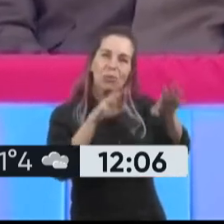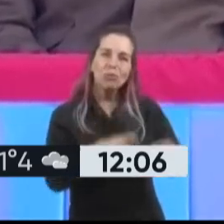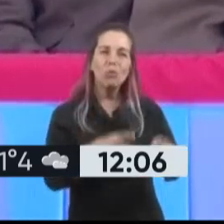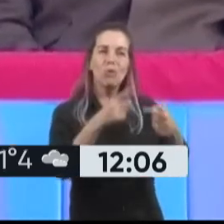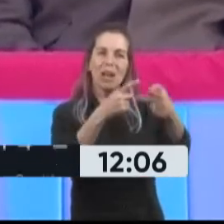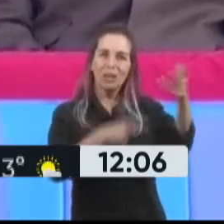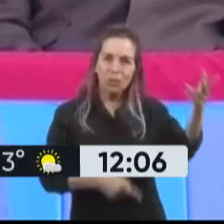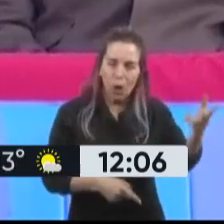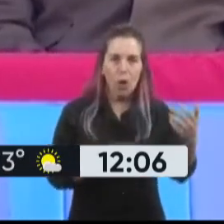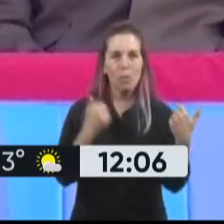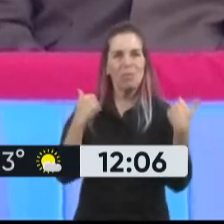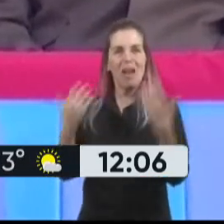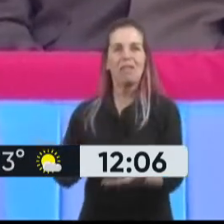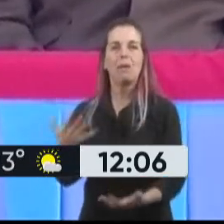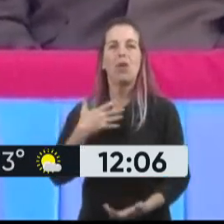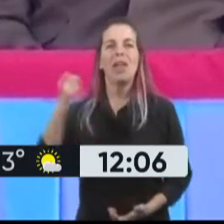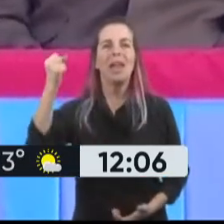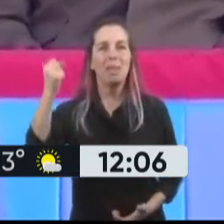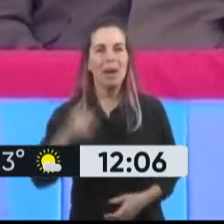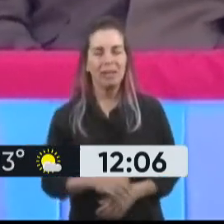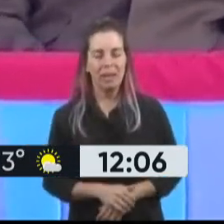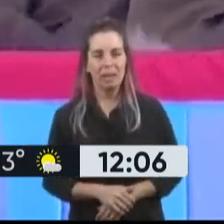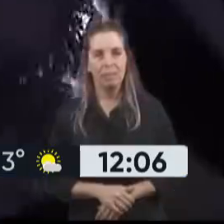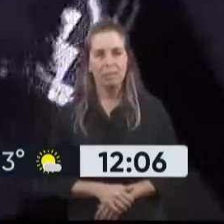ocurre un lema más apropiado para nuestra nación.